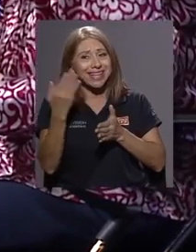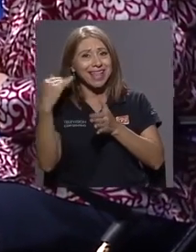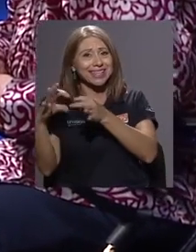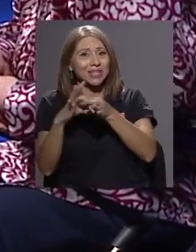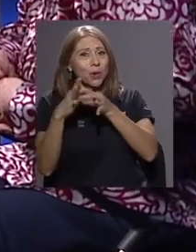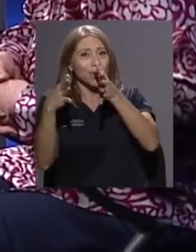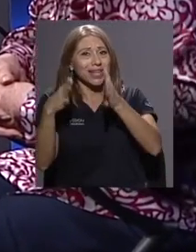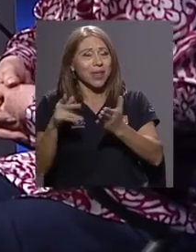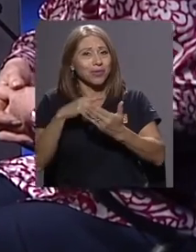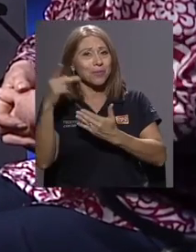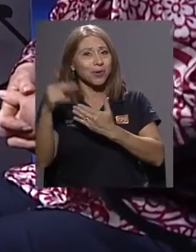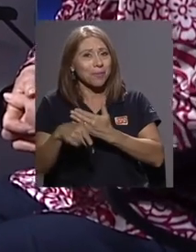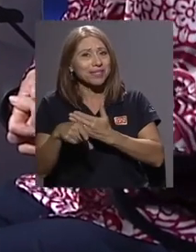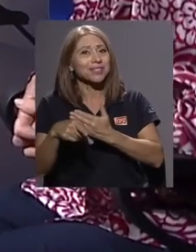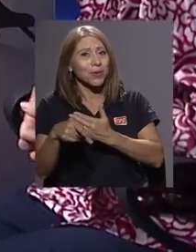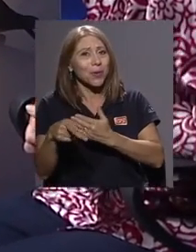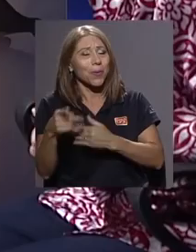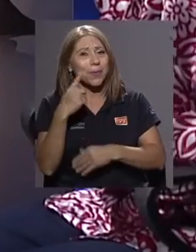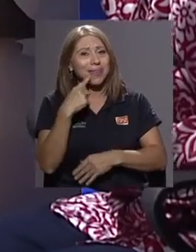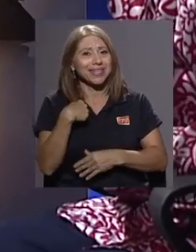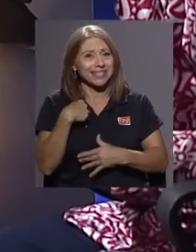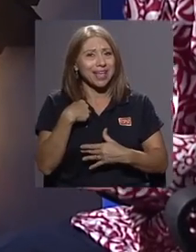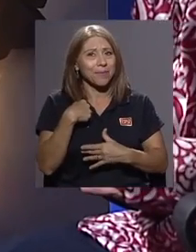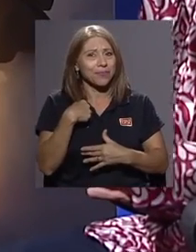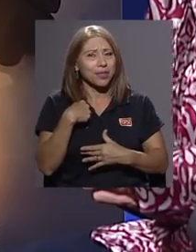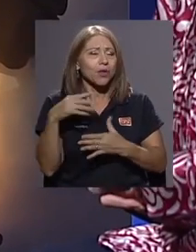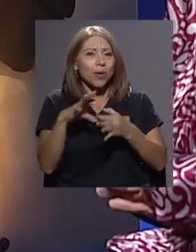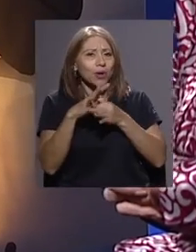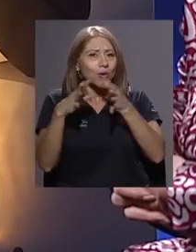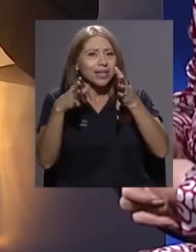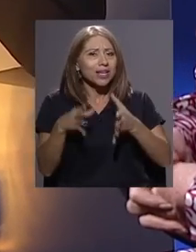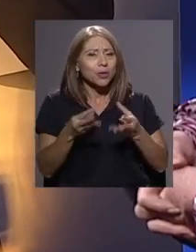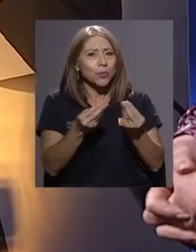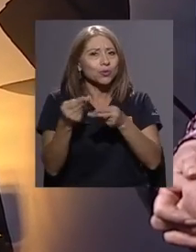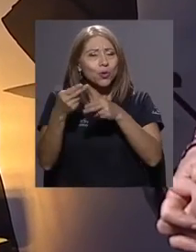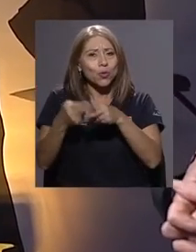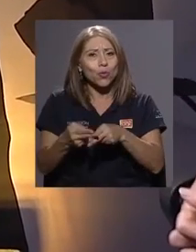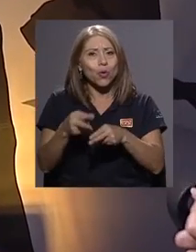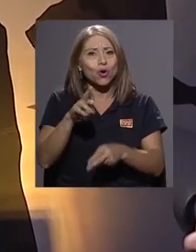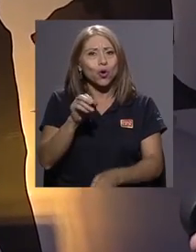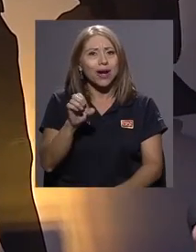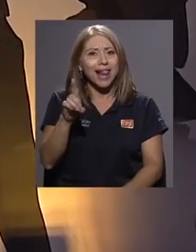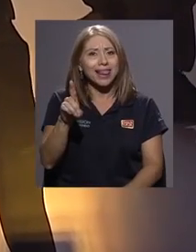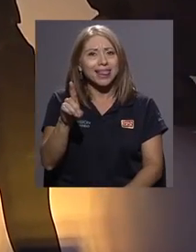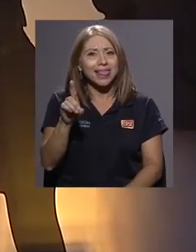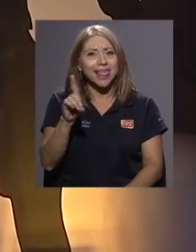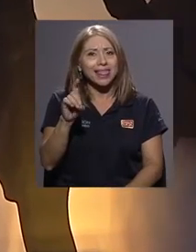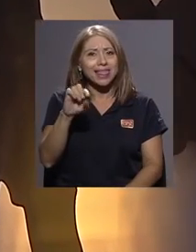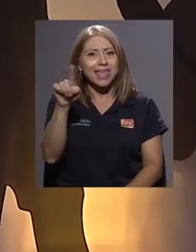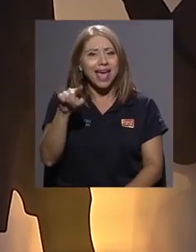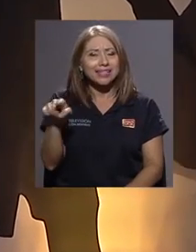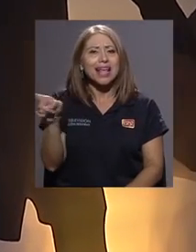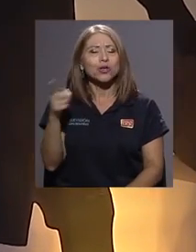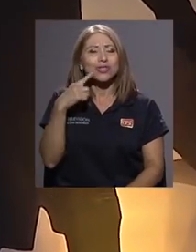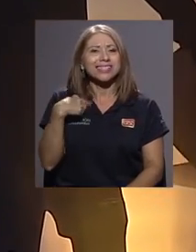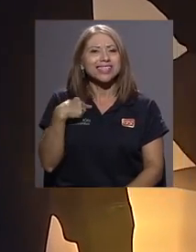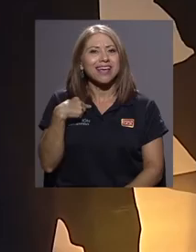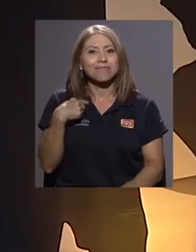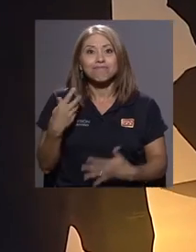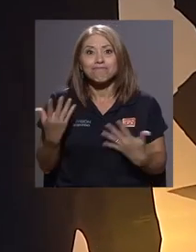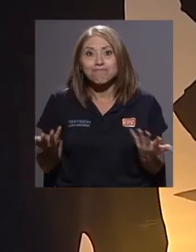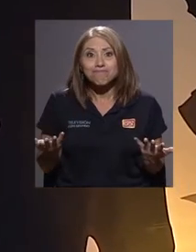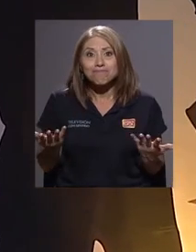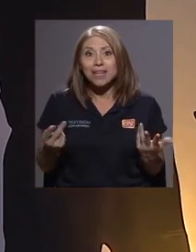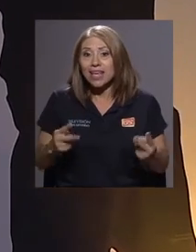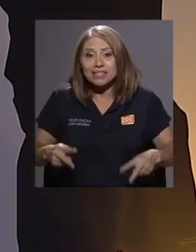casualmente de producción de producción del 1 al 10 nos decía que nos la vida solamente de